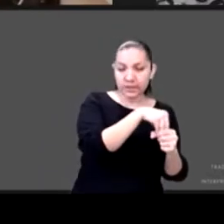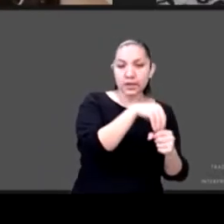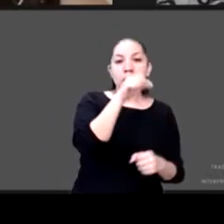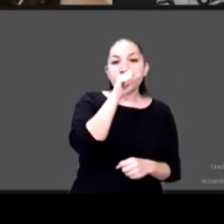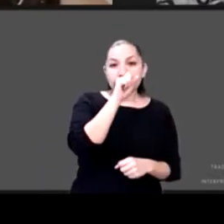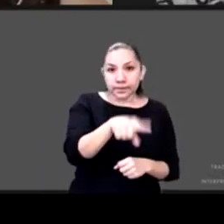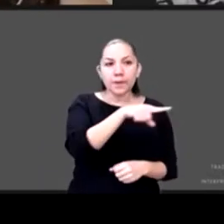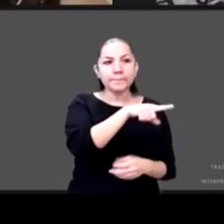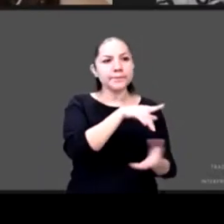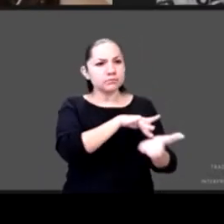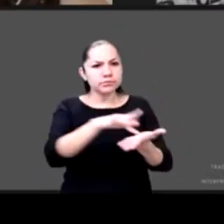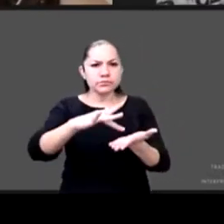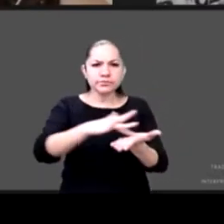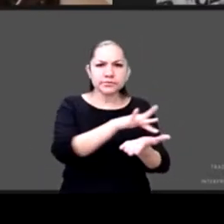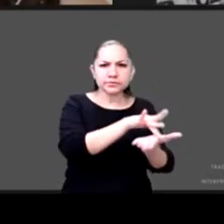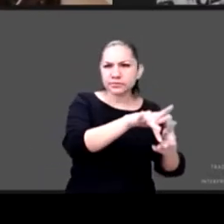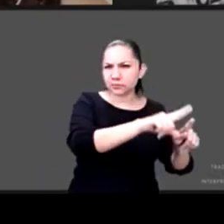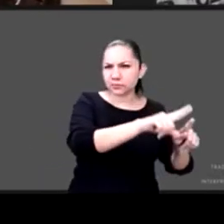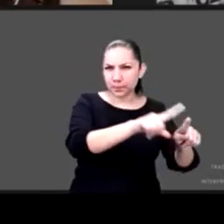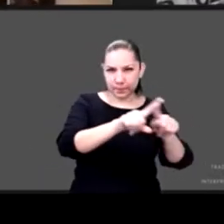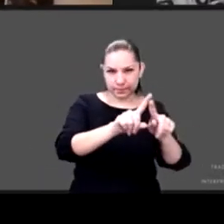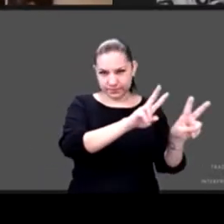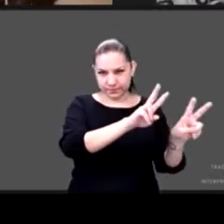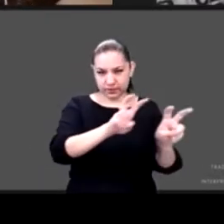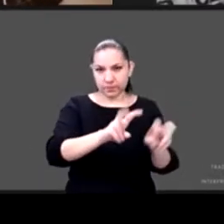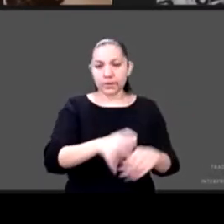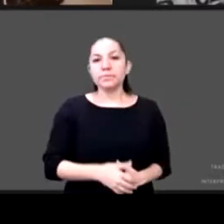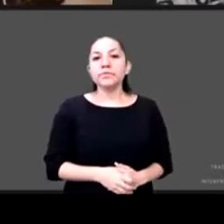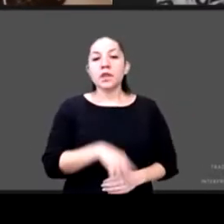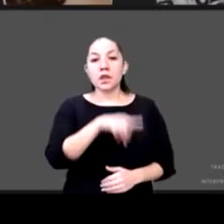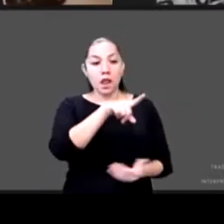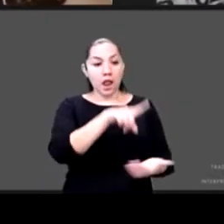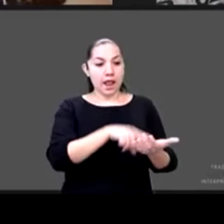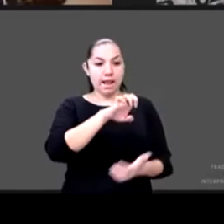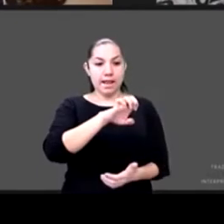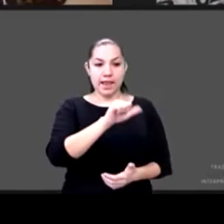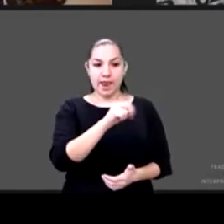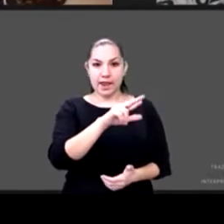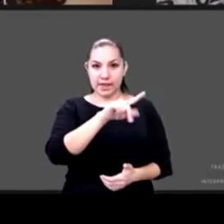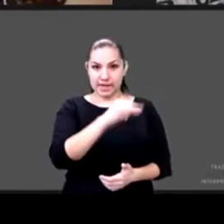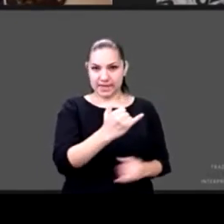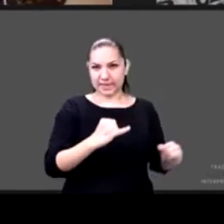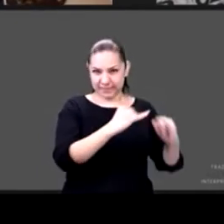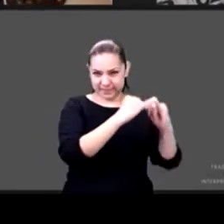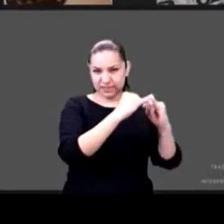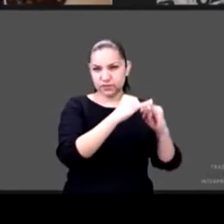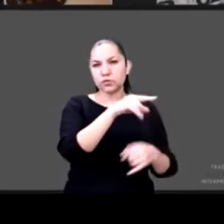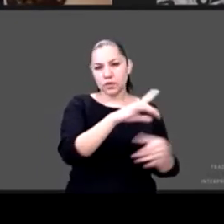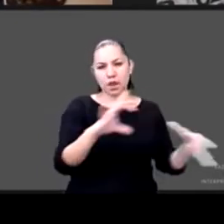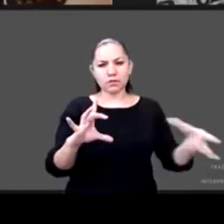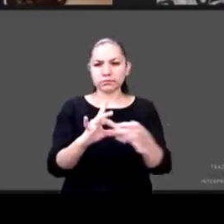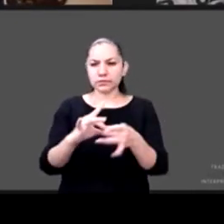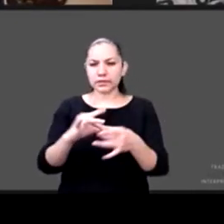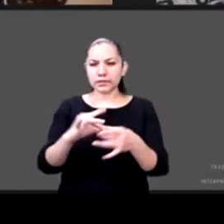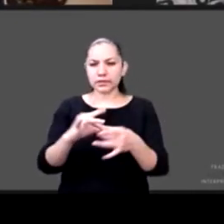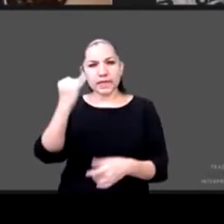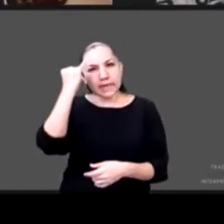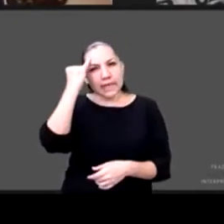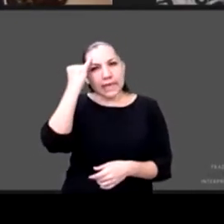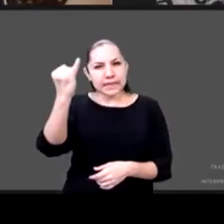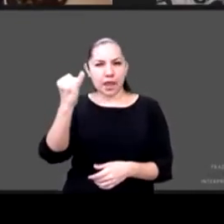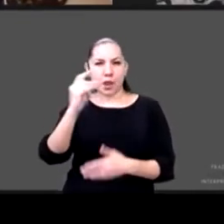Jurídica. Desde Early Institute participa en la iniciativa Alumbra, que nos va a comentar en unos momentos,